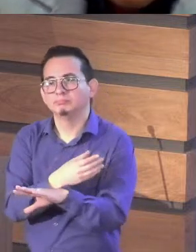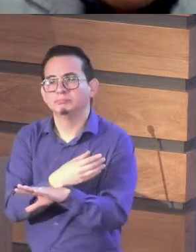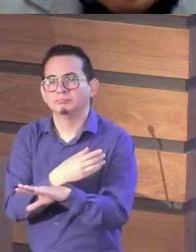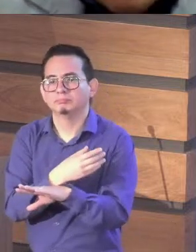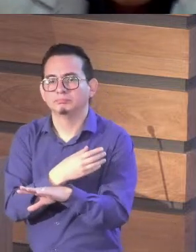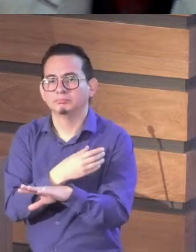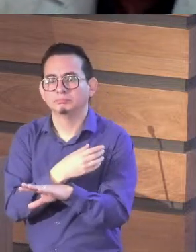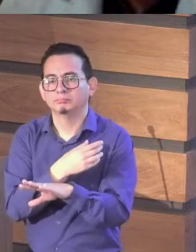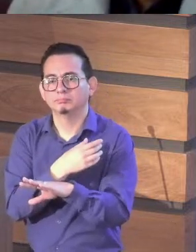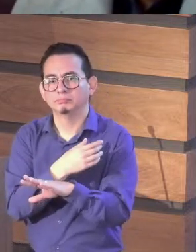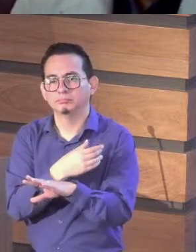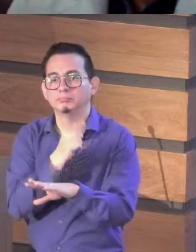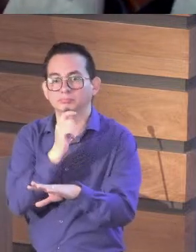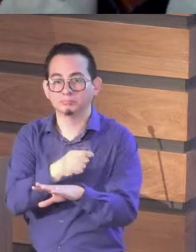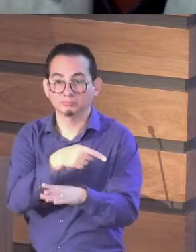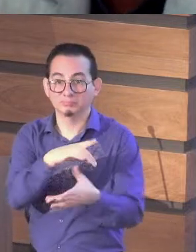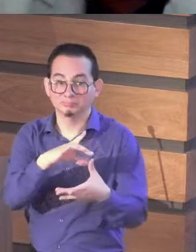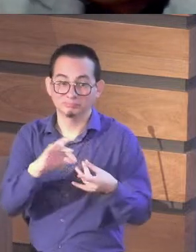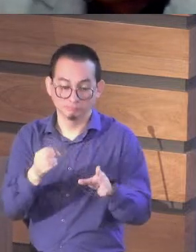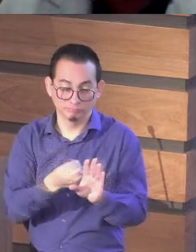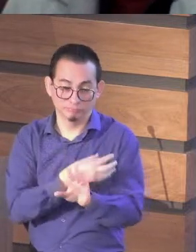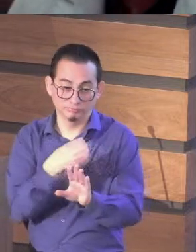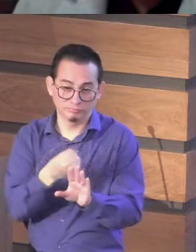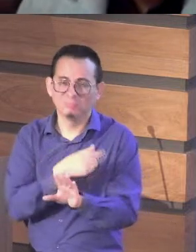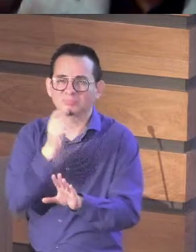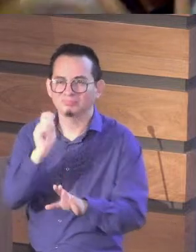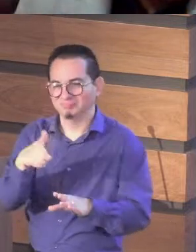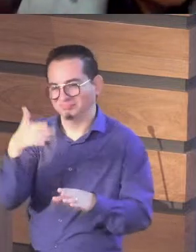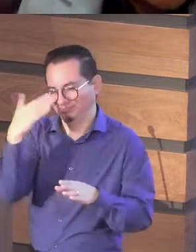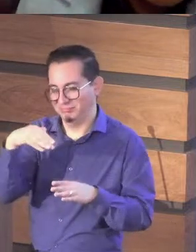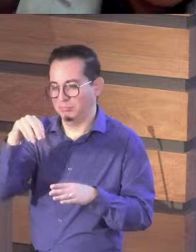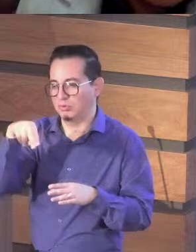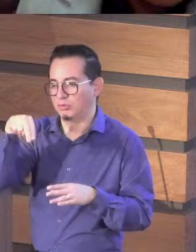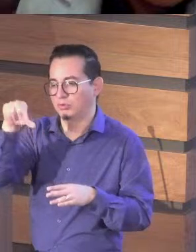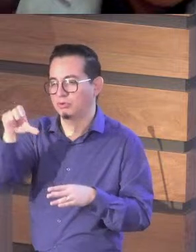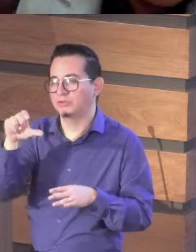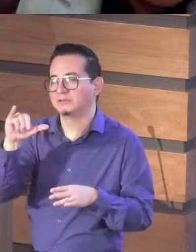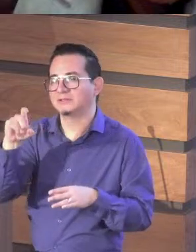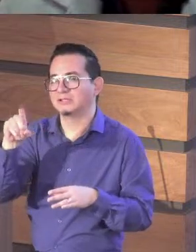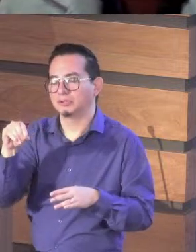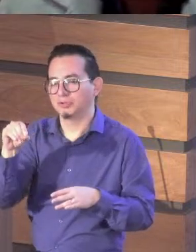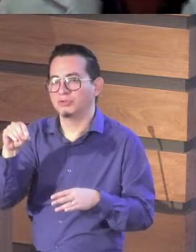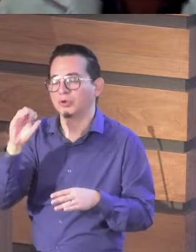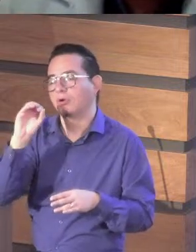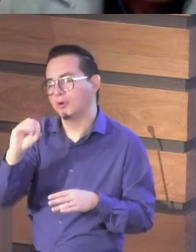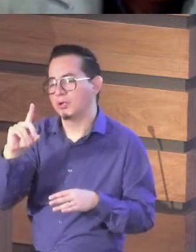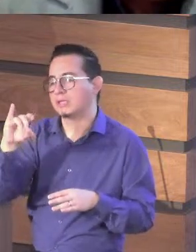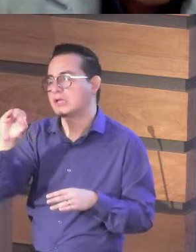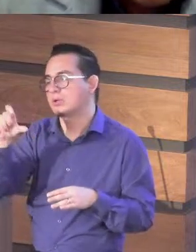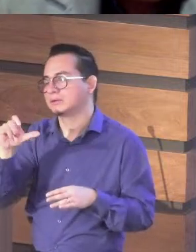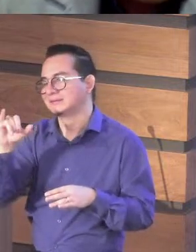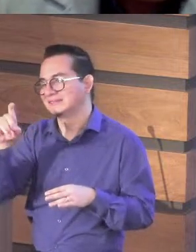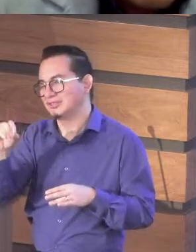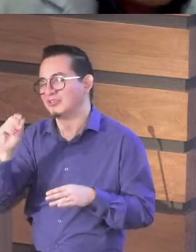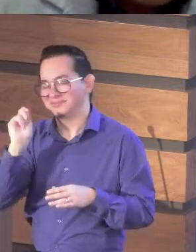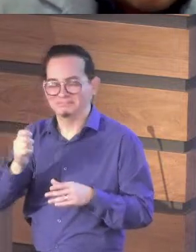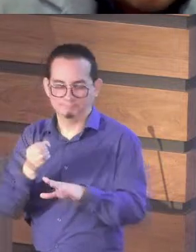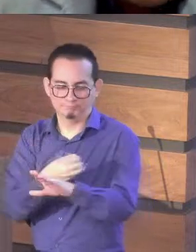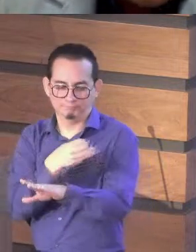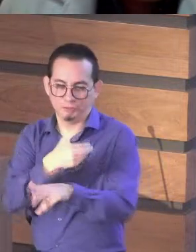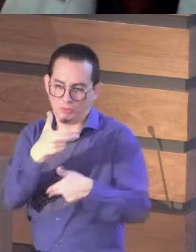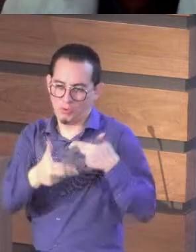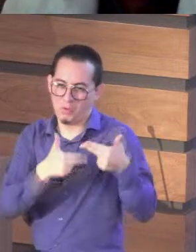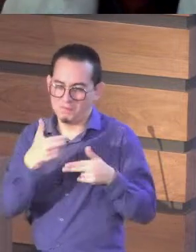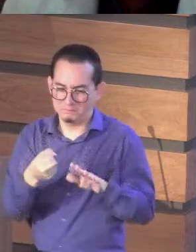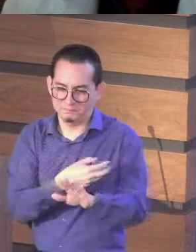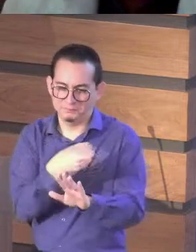gases de efecto invernadero, como es el monóxido de carbono o el dióxido de carbono, o incluso gases como el metano.